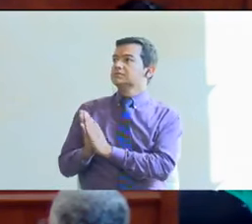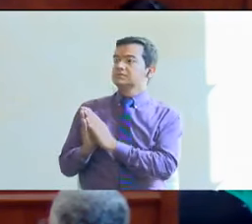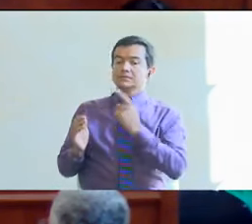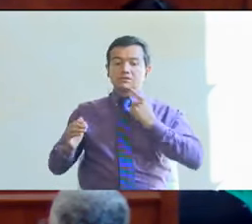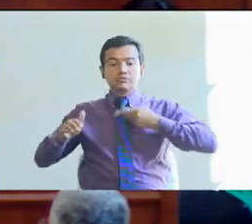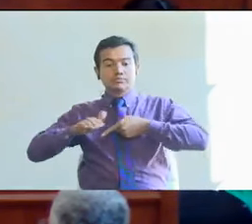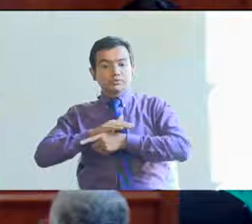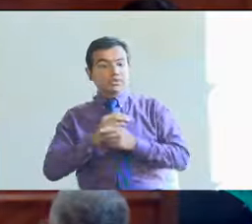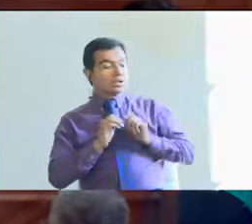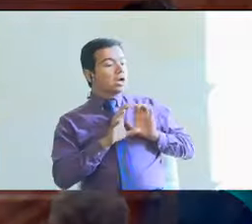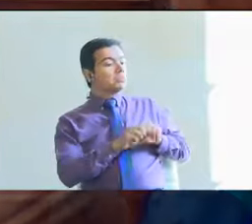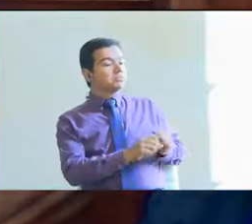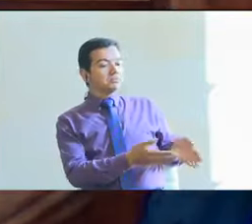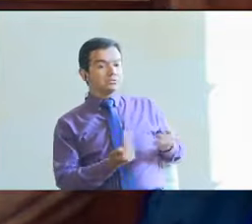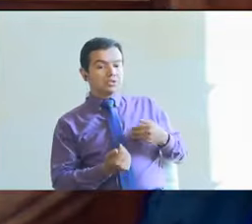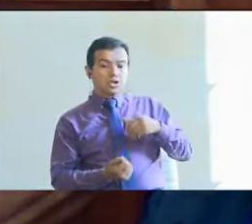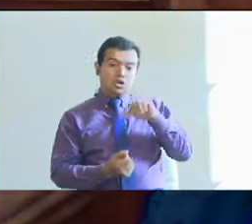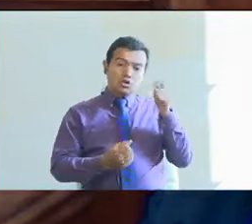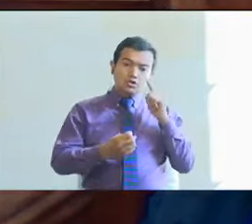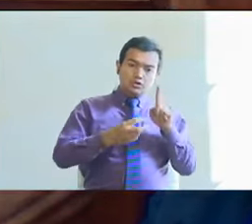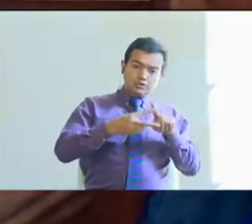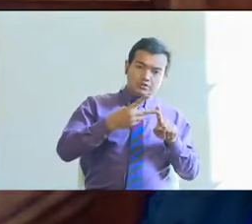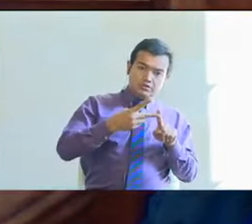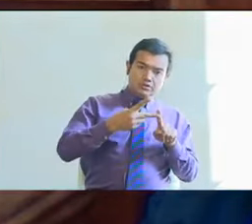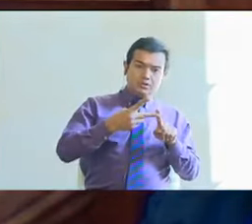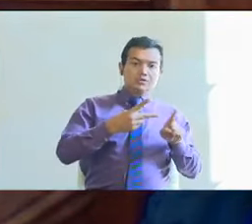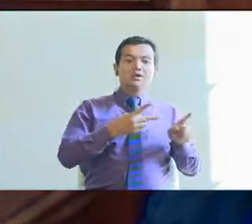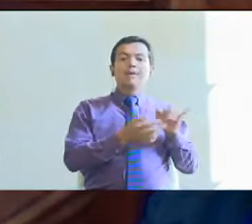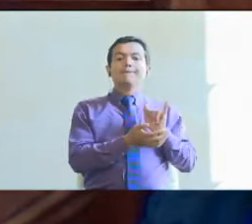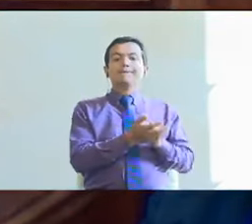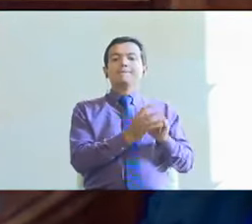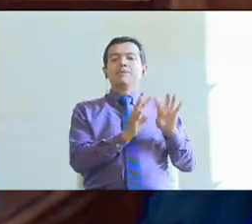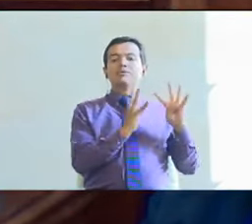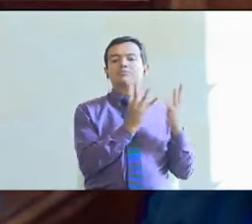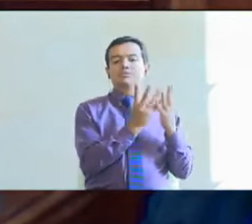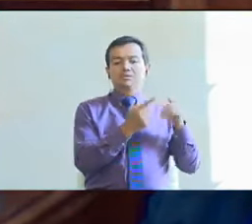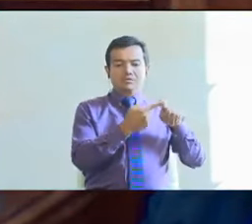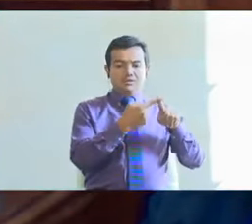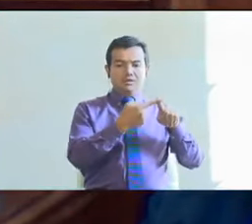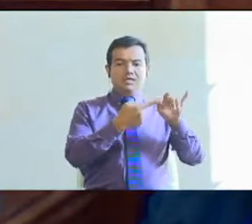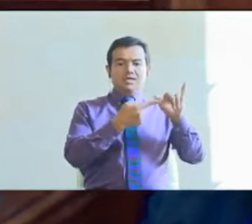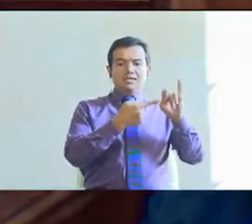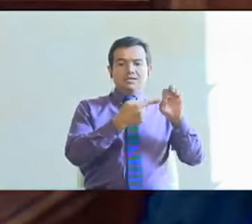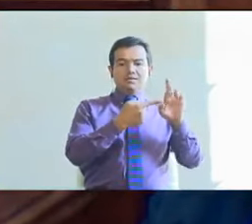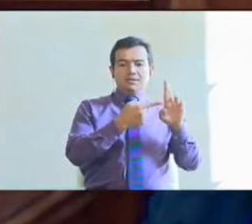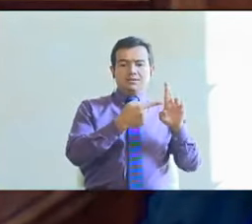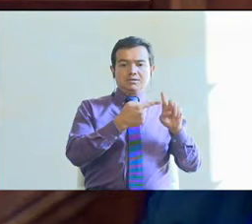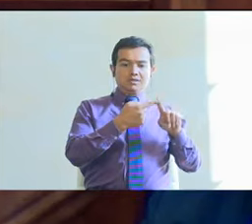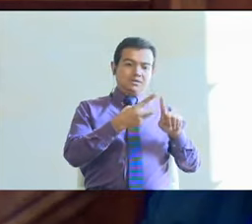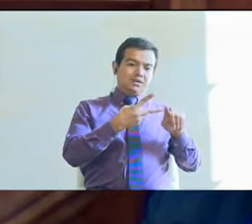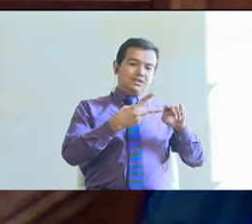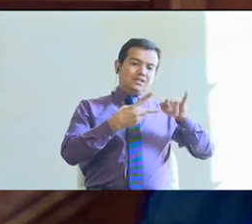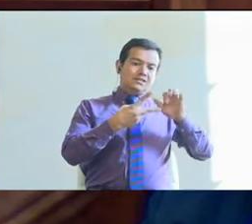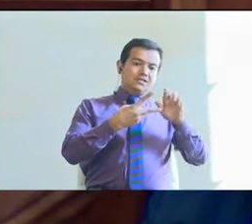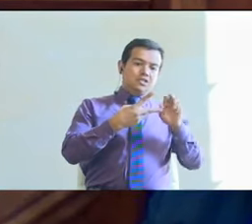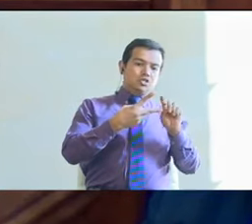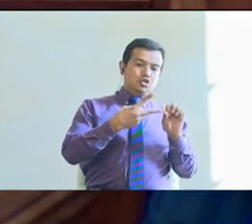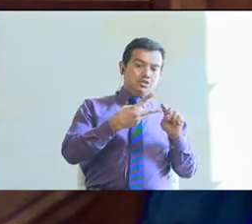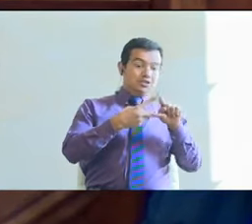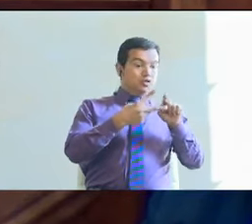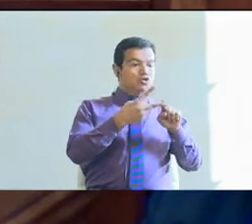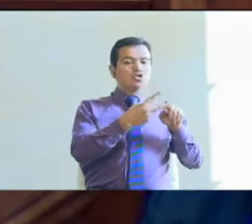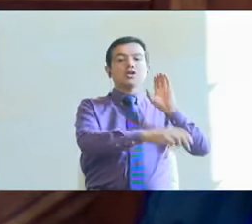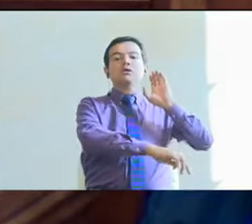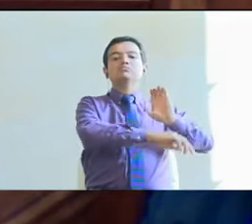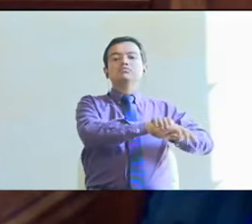y dos diputados gilber yo preto tamb hoy se encuentran detenidos arbitrariamente tema que ha